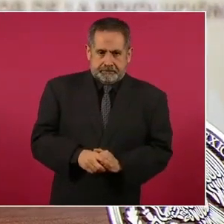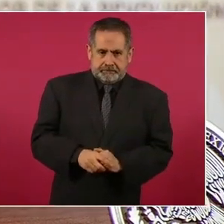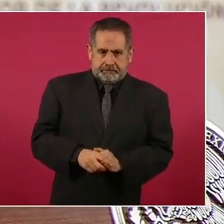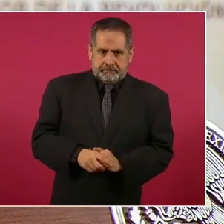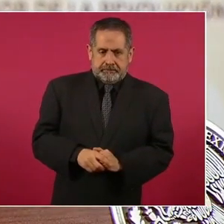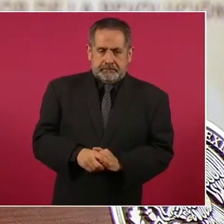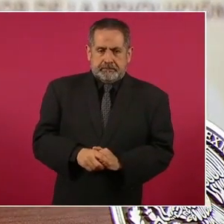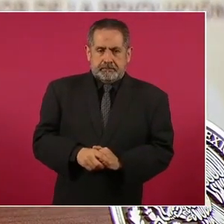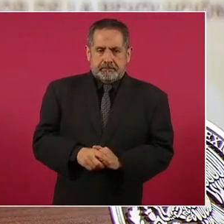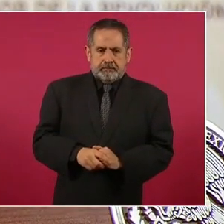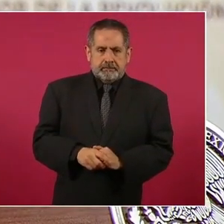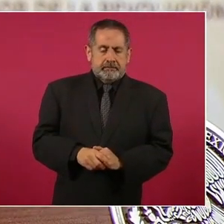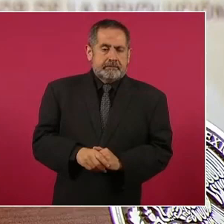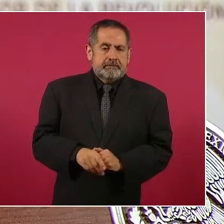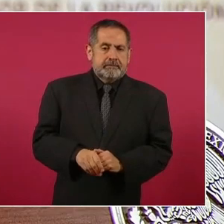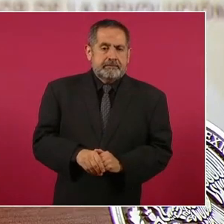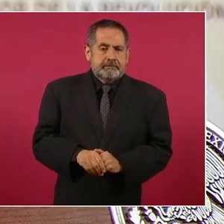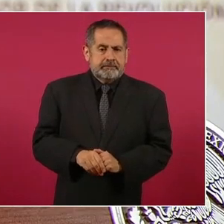enorme.